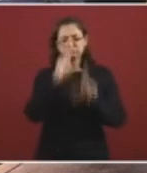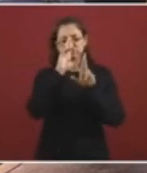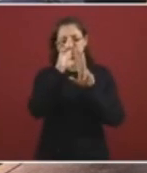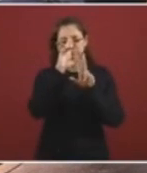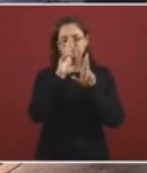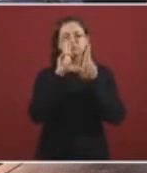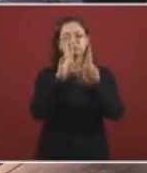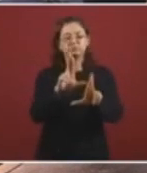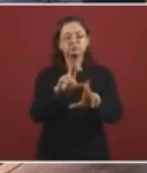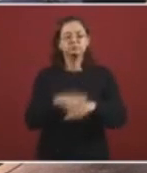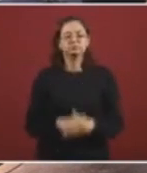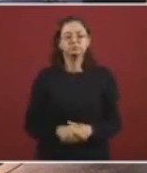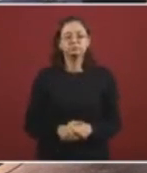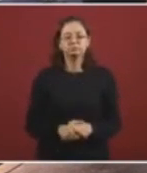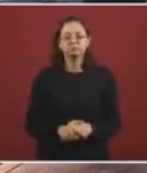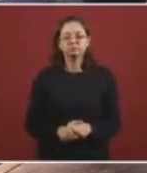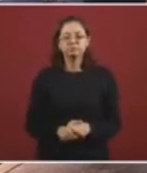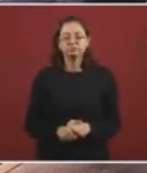Y qué bueno que